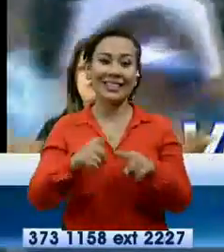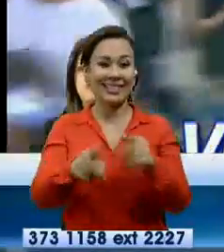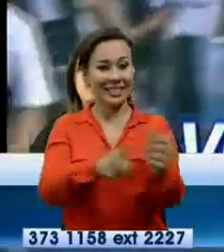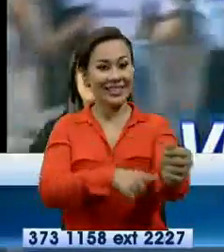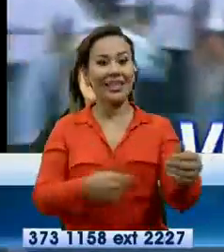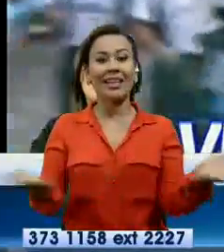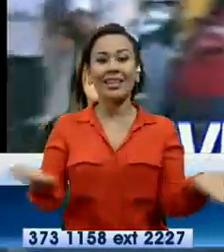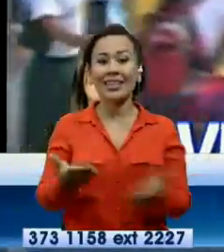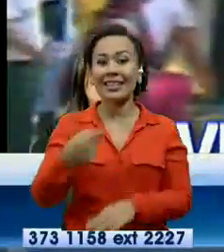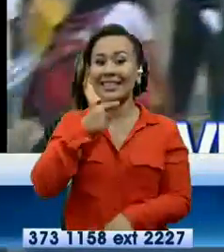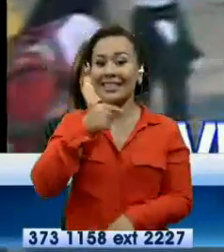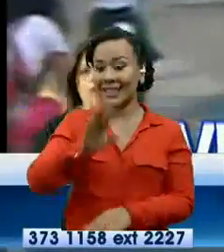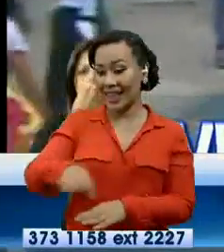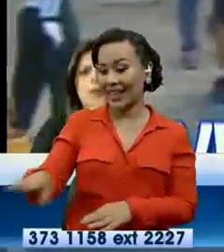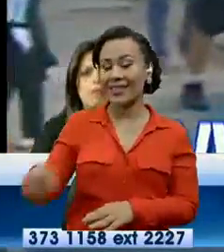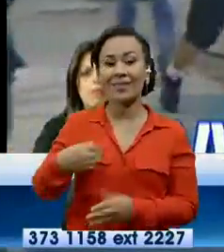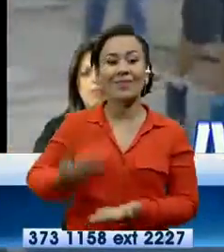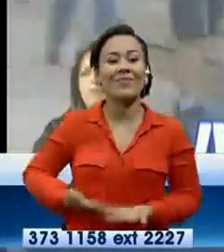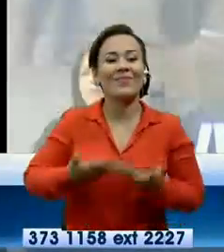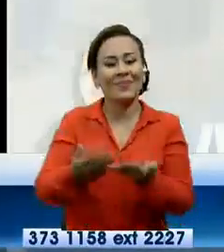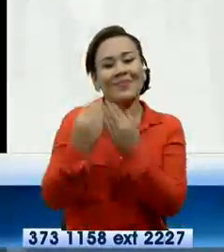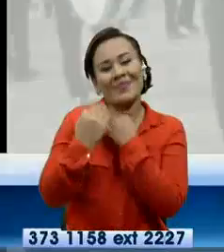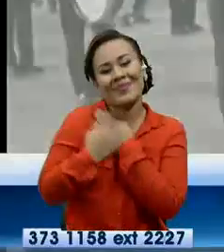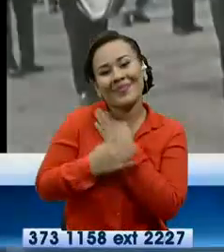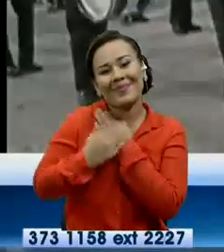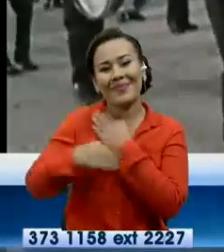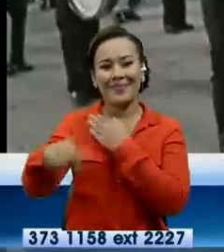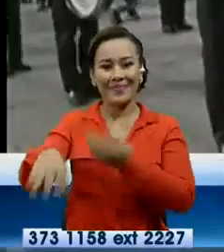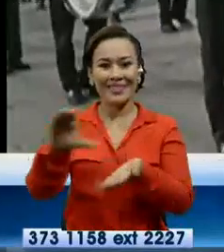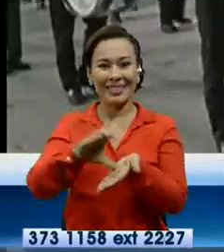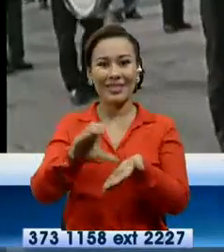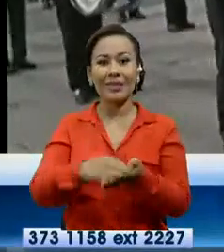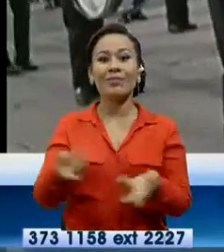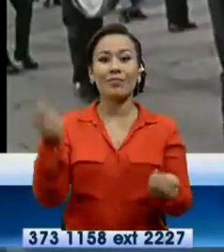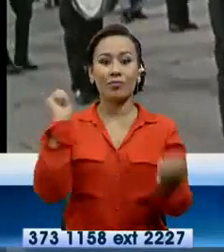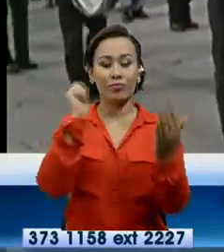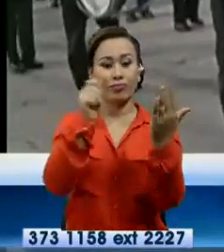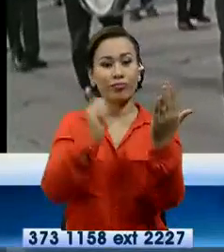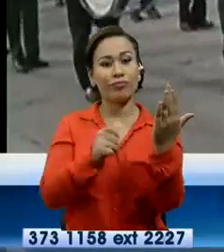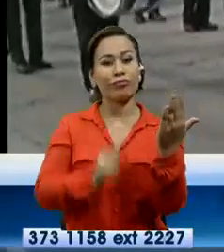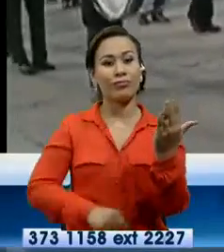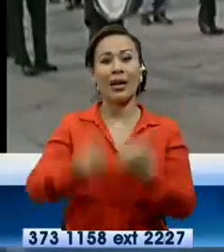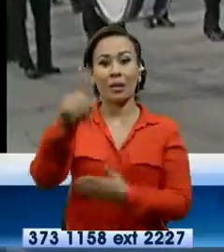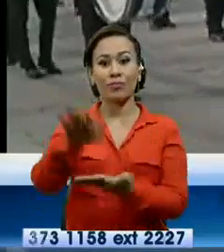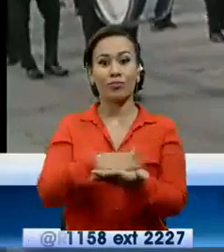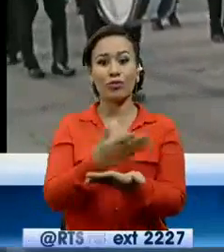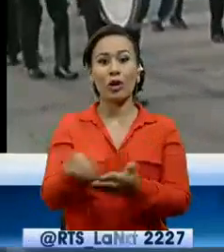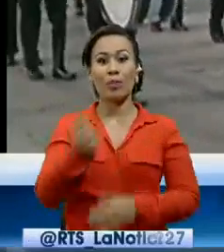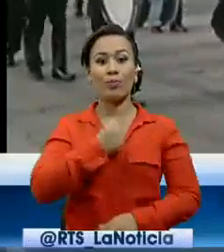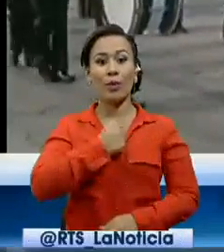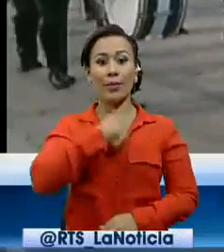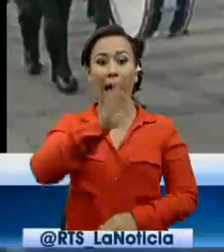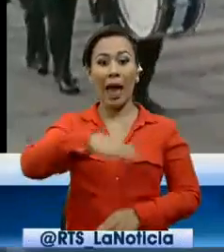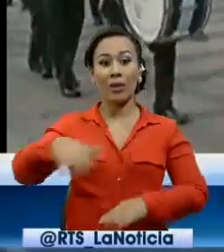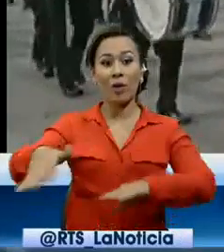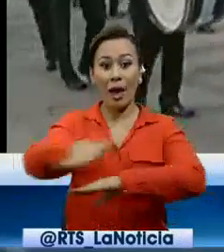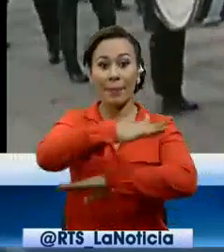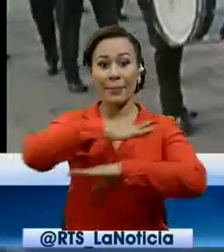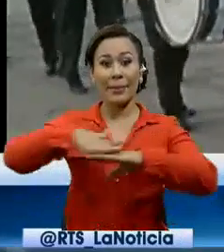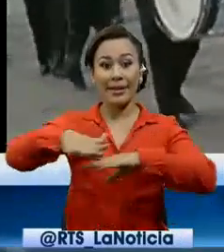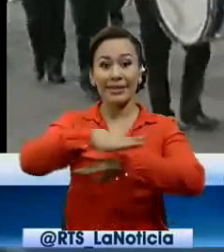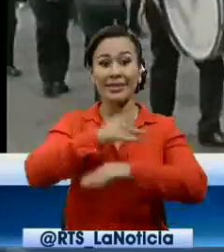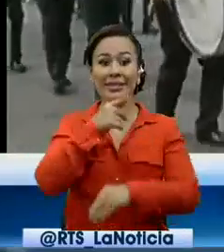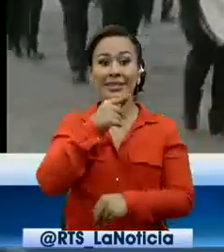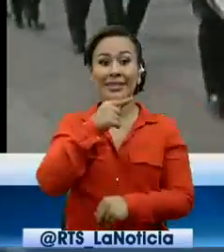donde nuestros estudiantes van a demostrar todo el cariño a nuestra ciudad. La banda musical, conformada por alumnos de bachillerato, fue